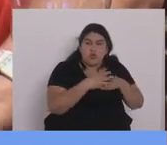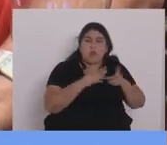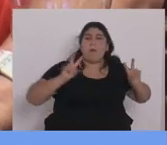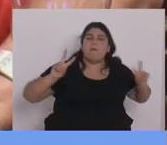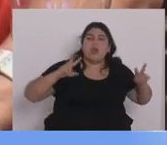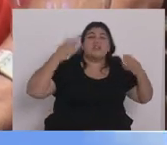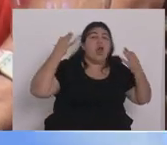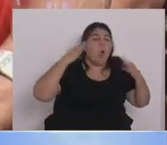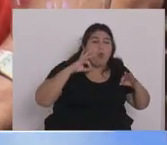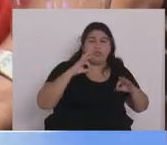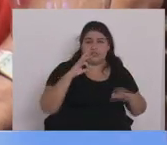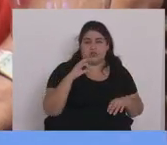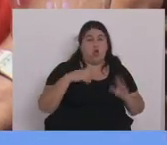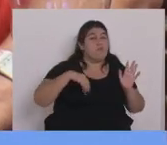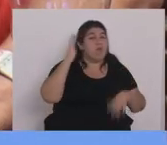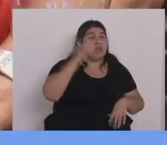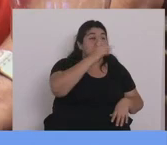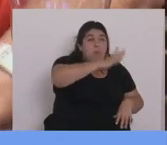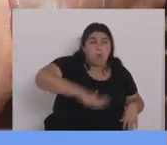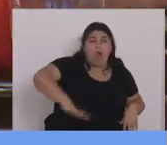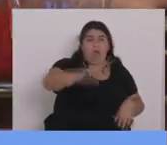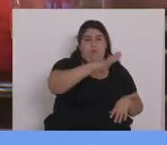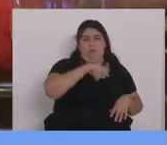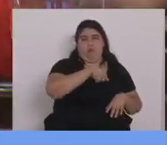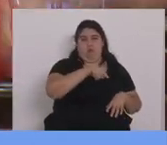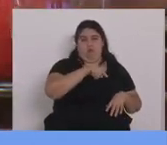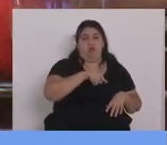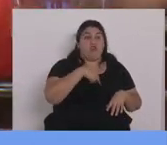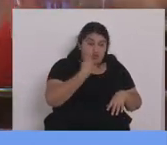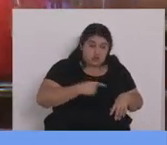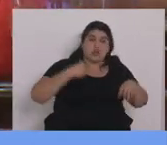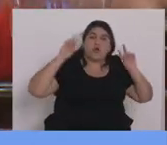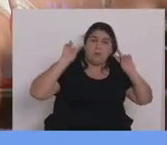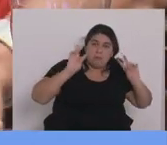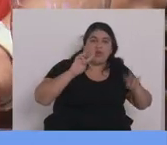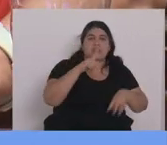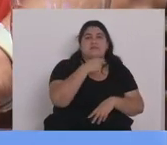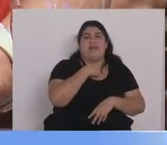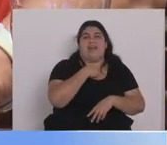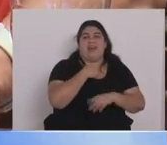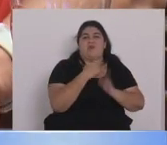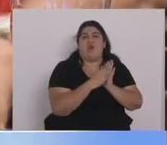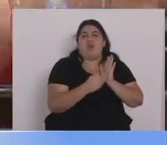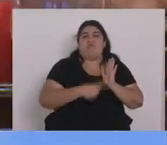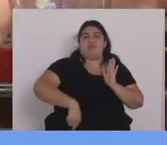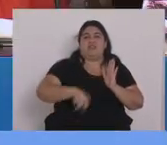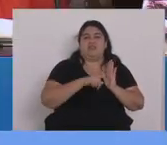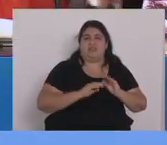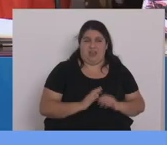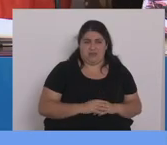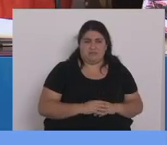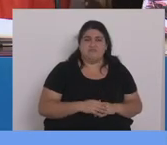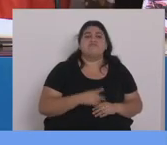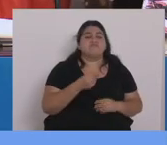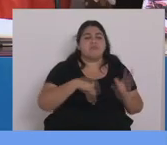y sobre todo el pueblo que nosotros los peronistas pretendemos representar padece